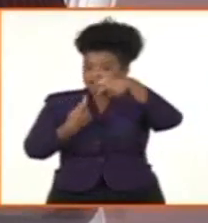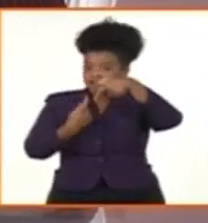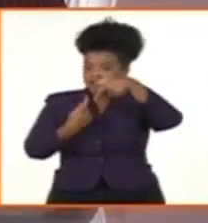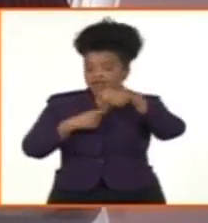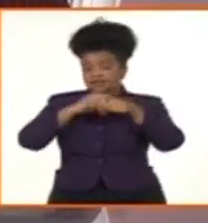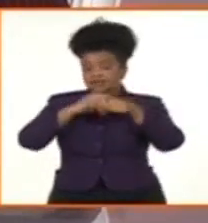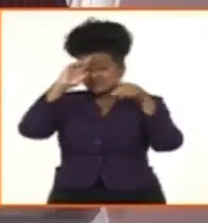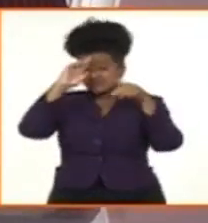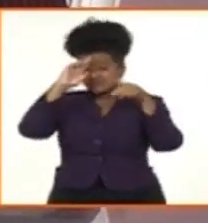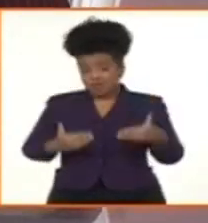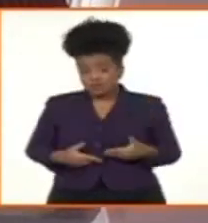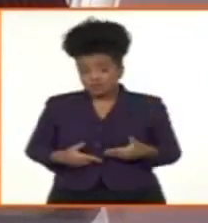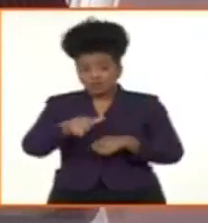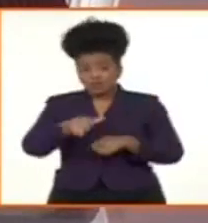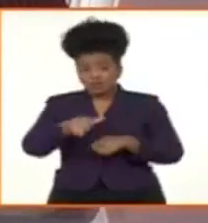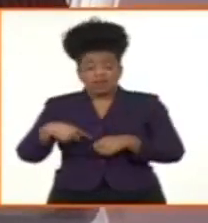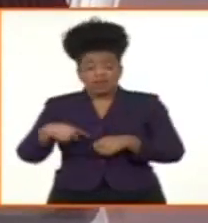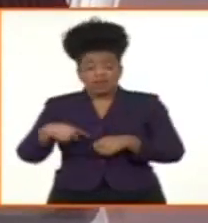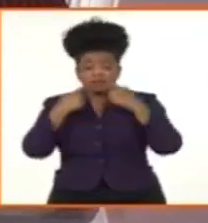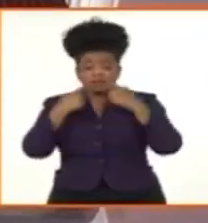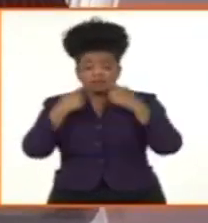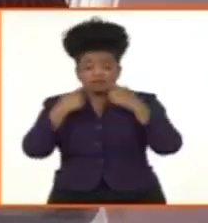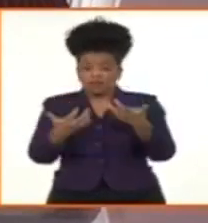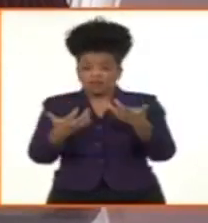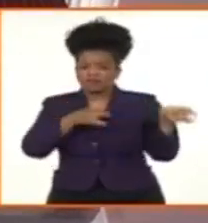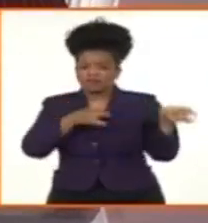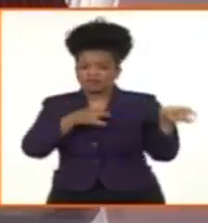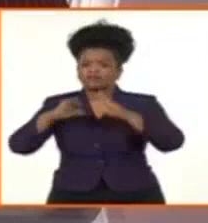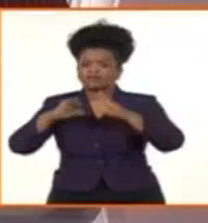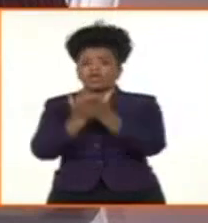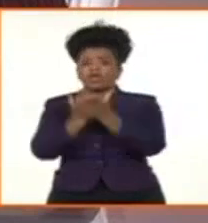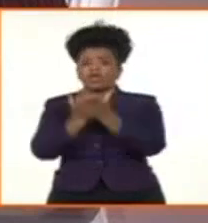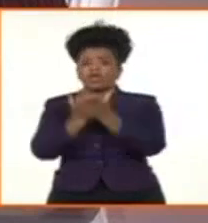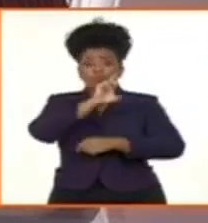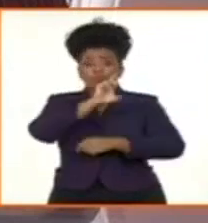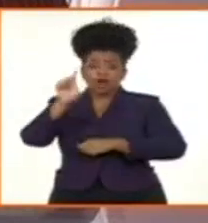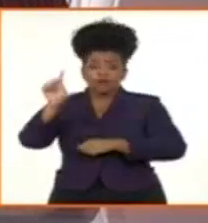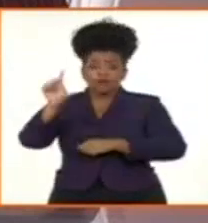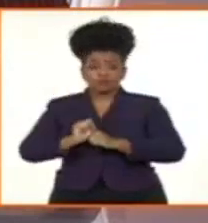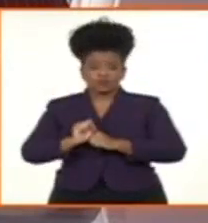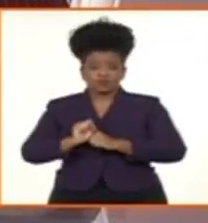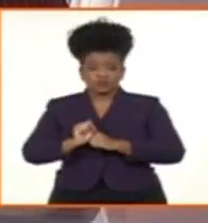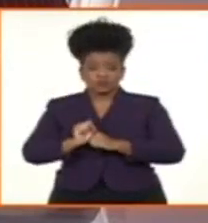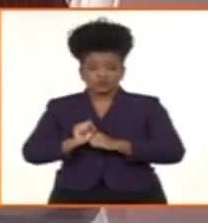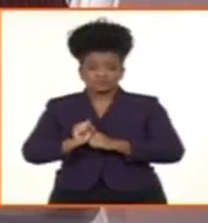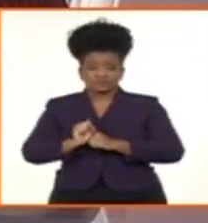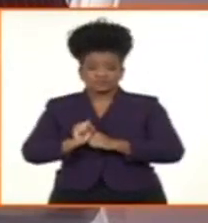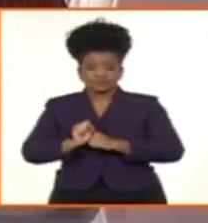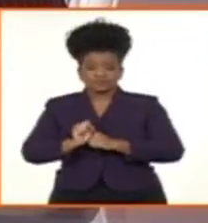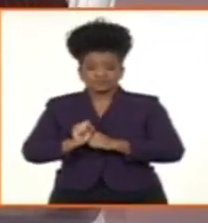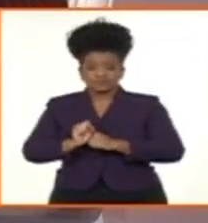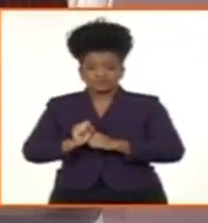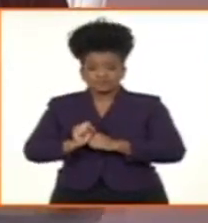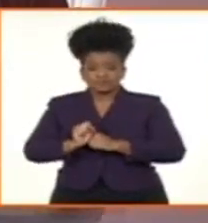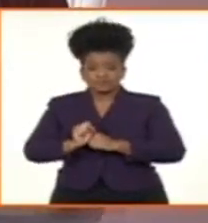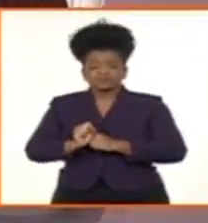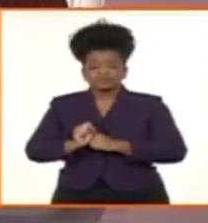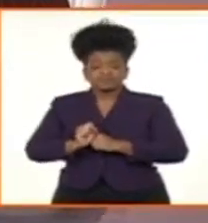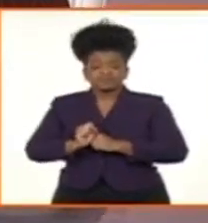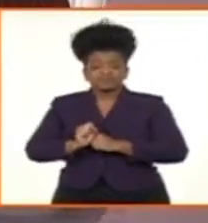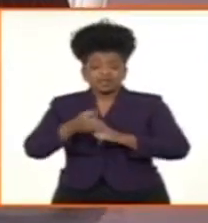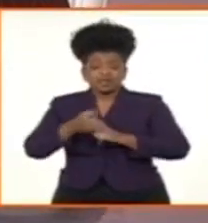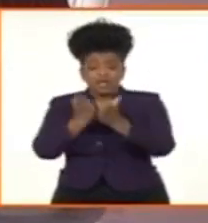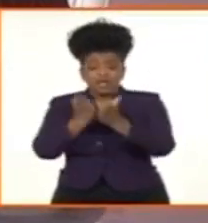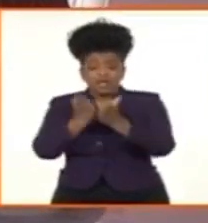muy importante, pero también de la educación. Es decir, se dio acceso gratuito a la plataforma Cubeduca para que los